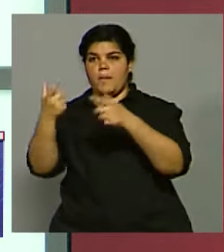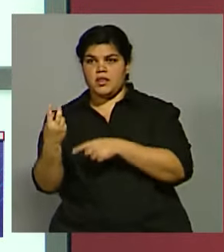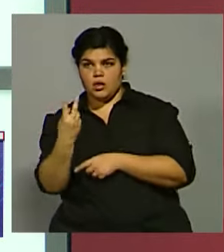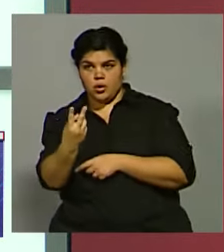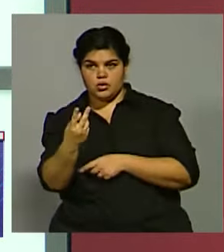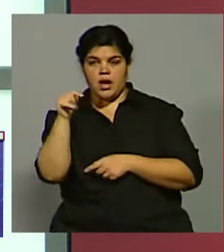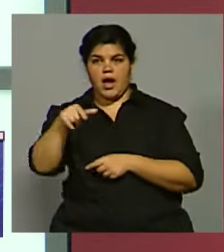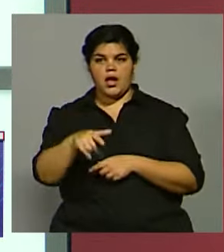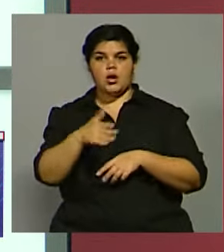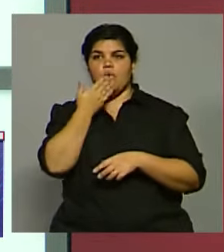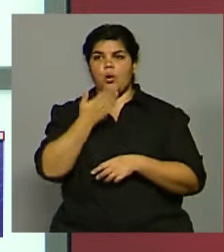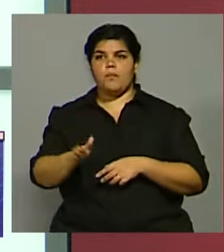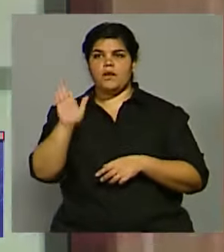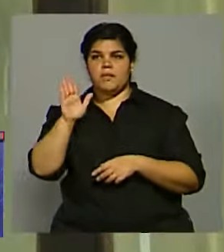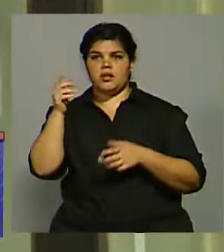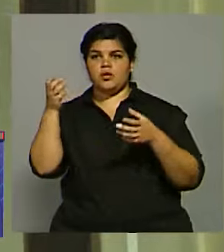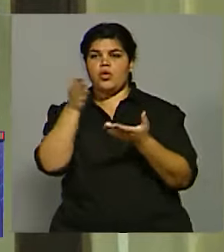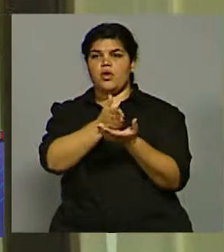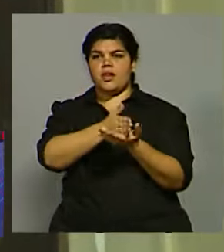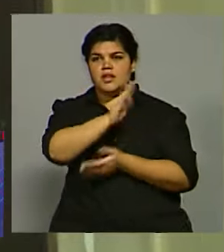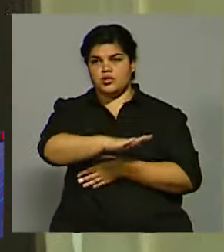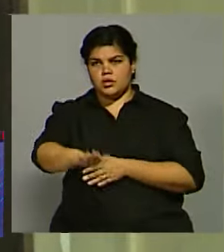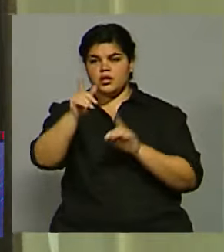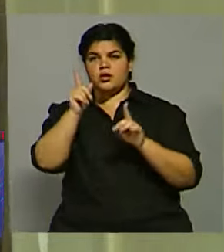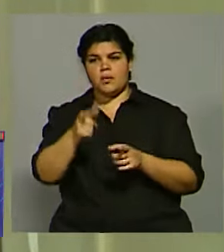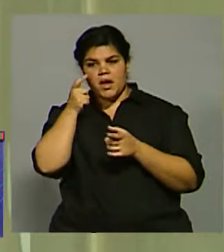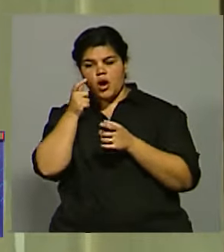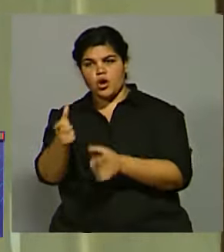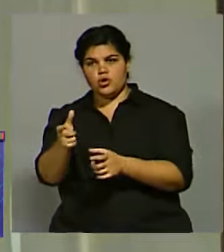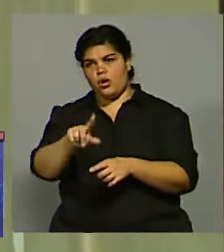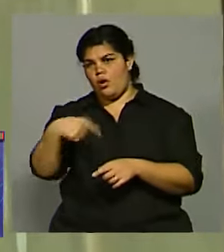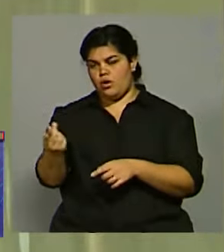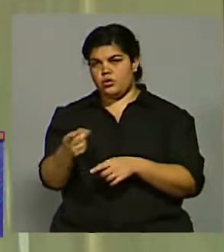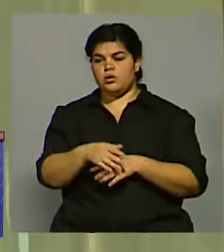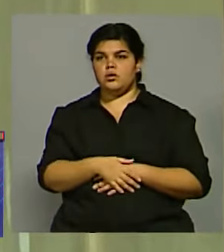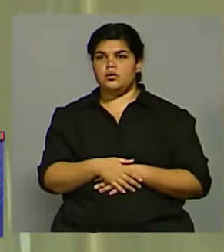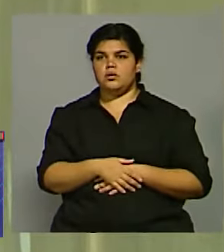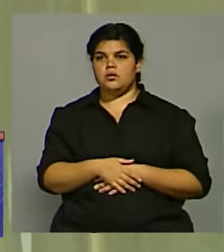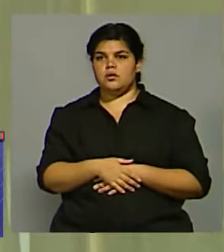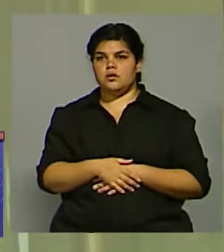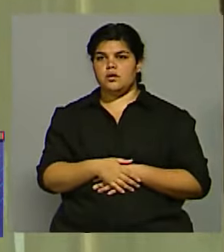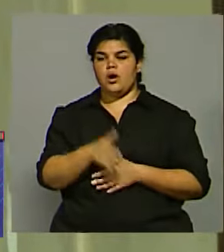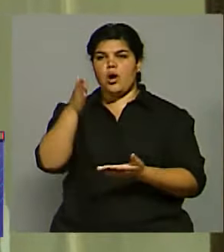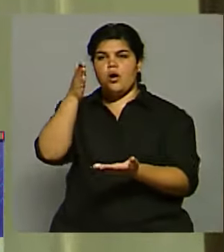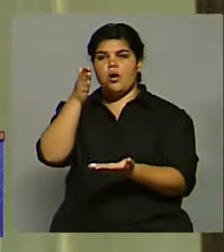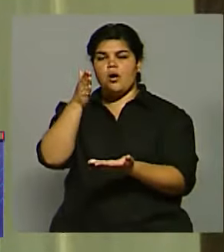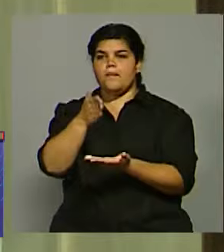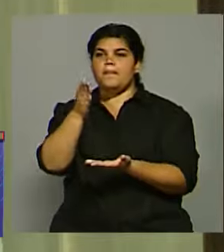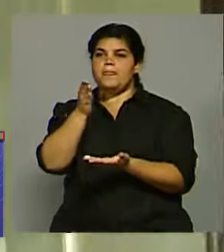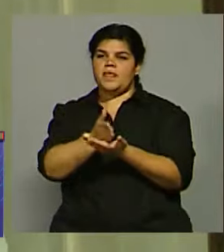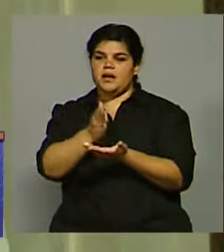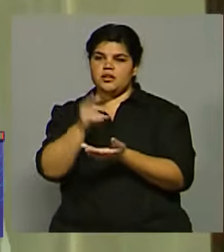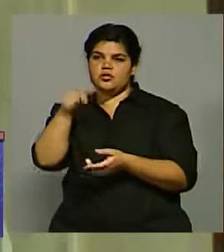controla el cumplimiento de la Convención de Derechos del Niño y el que controla el cumplimiento de la Convención contra la Tortura,